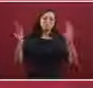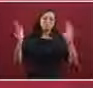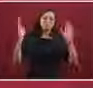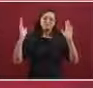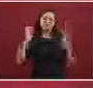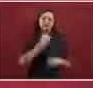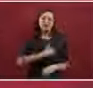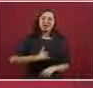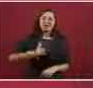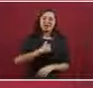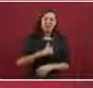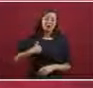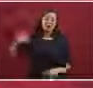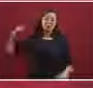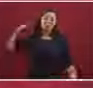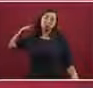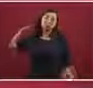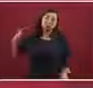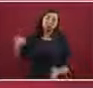desgraciadamente de lejos,